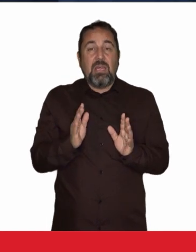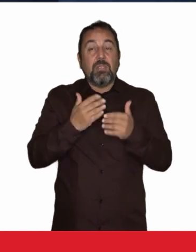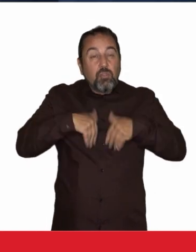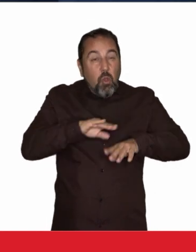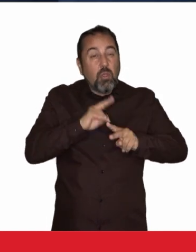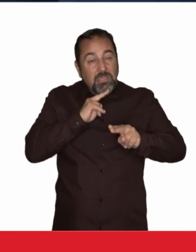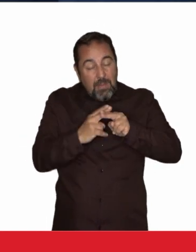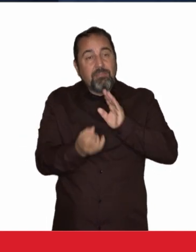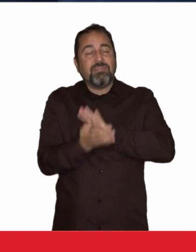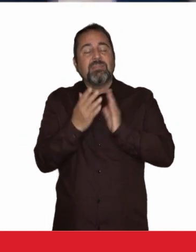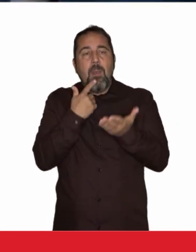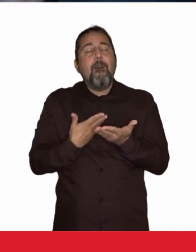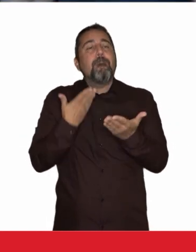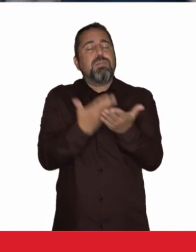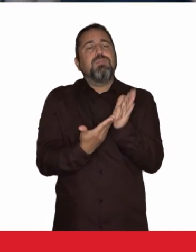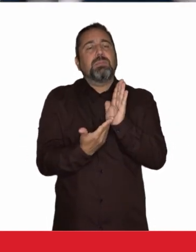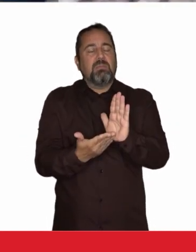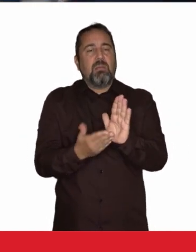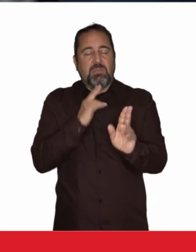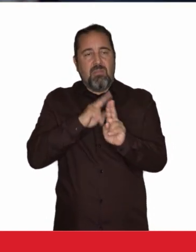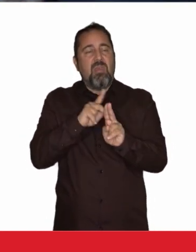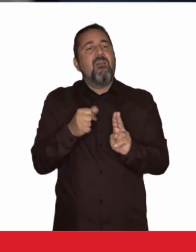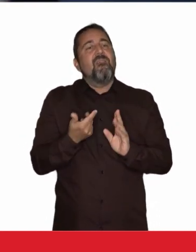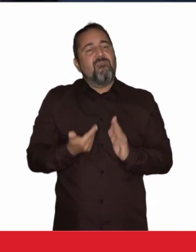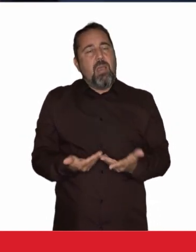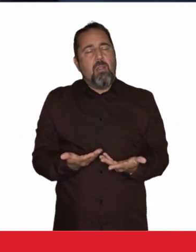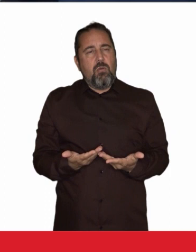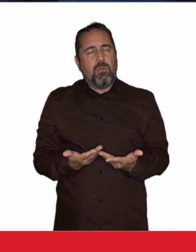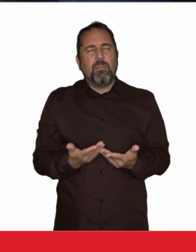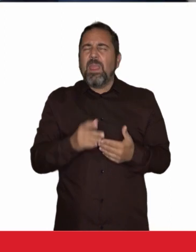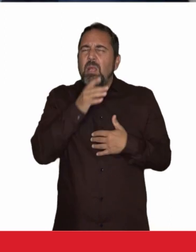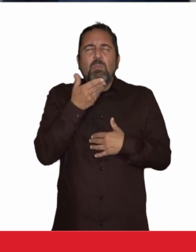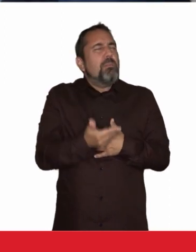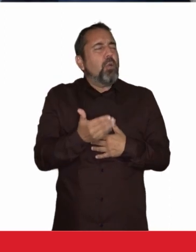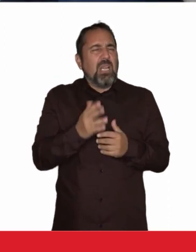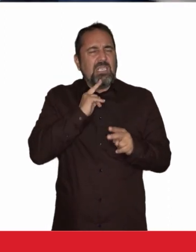no tienen que desplazarse. Todo eso es lo que crea mi propuesta de valor.